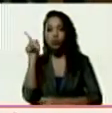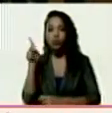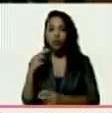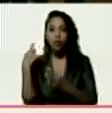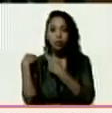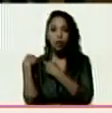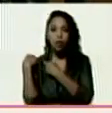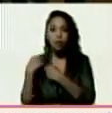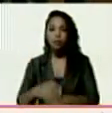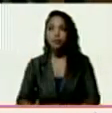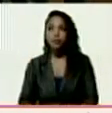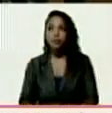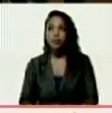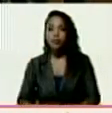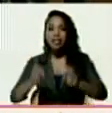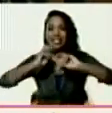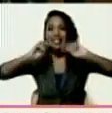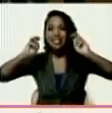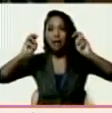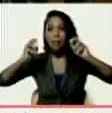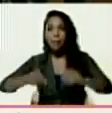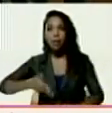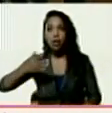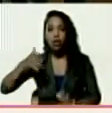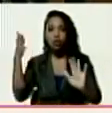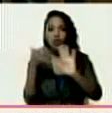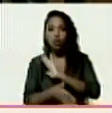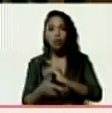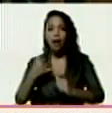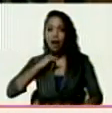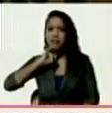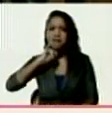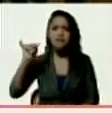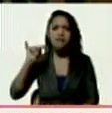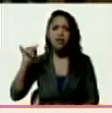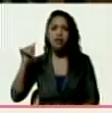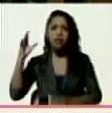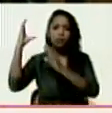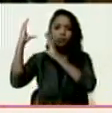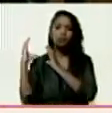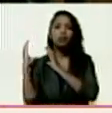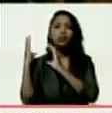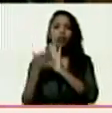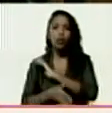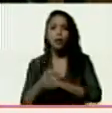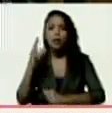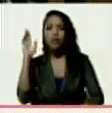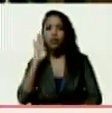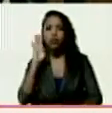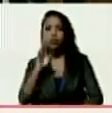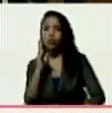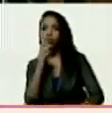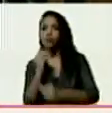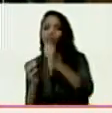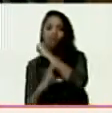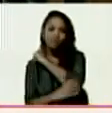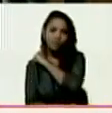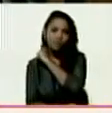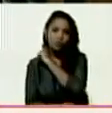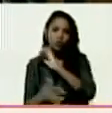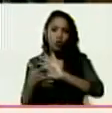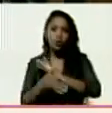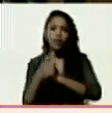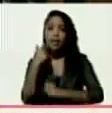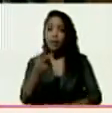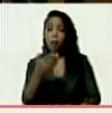en cuestión sobre las denuncias que pesan sobre corrupción, le dijimos al pasado